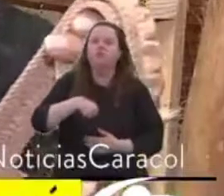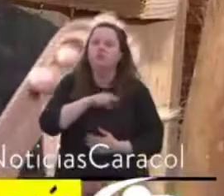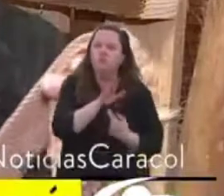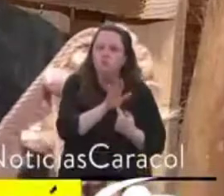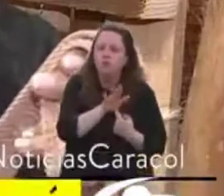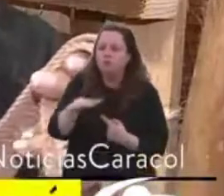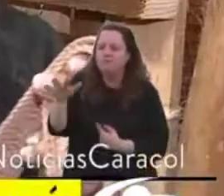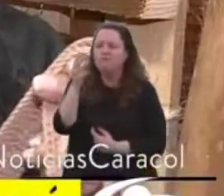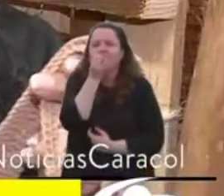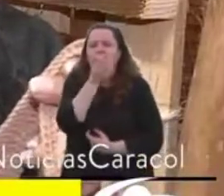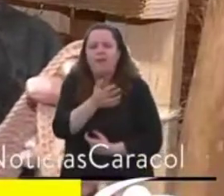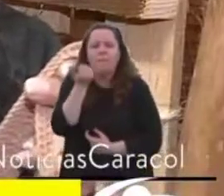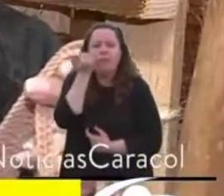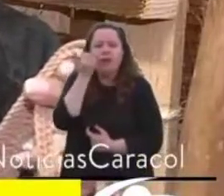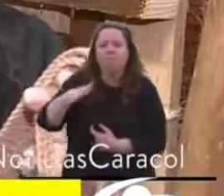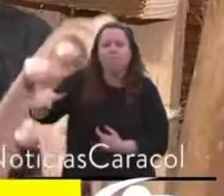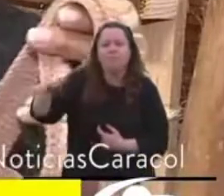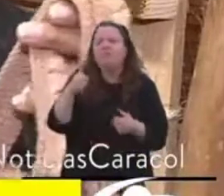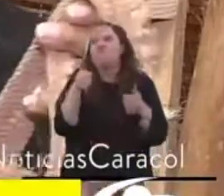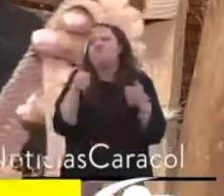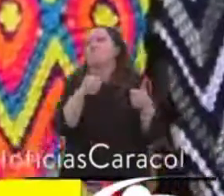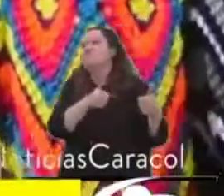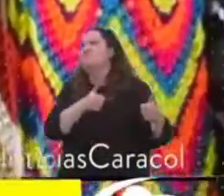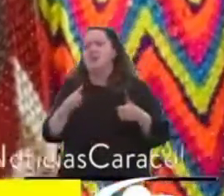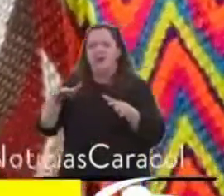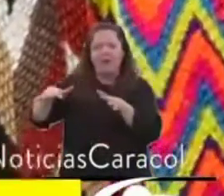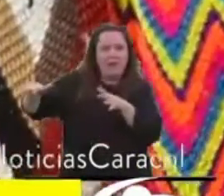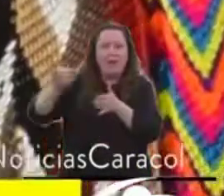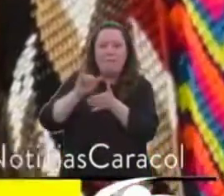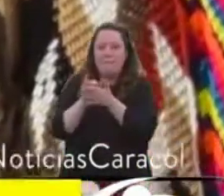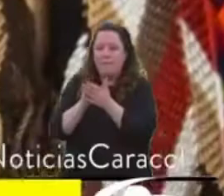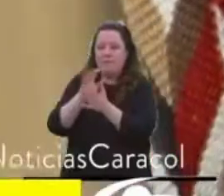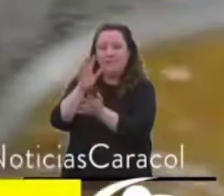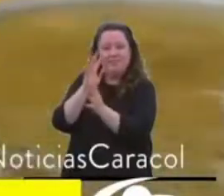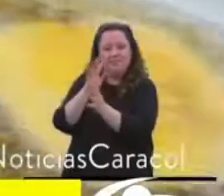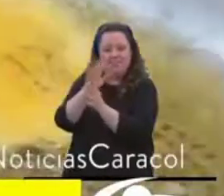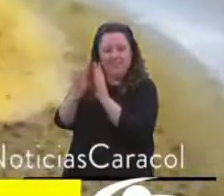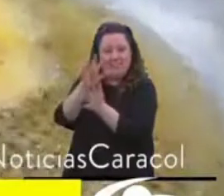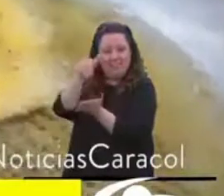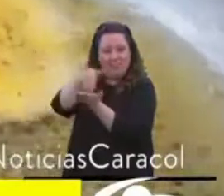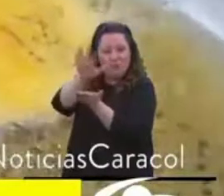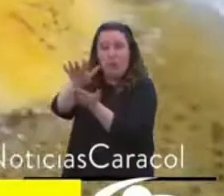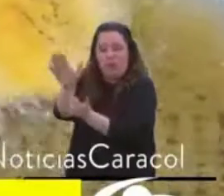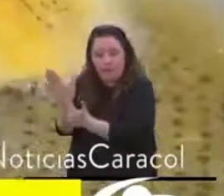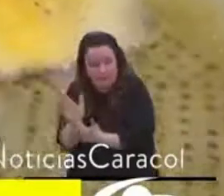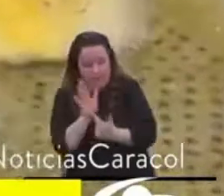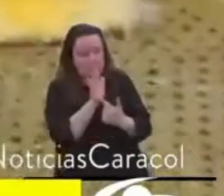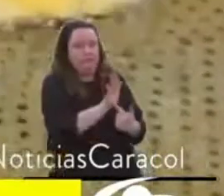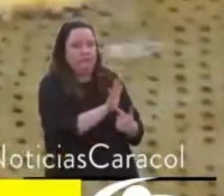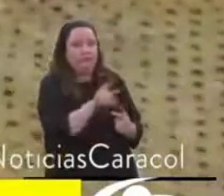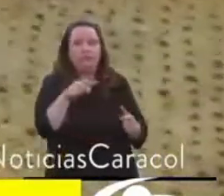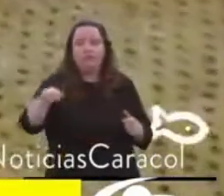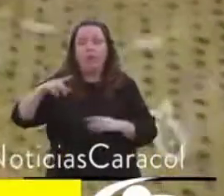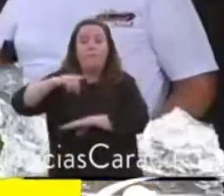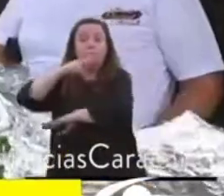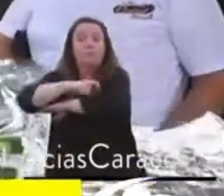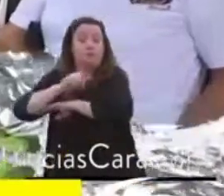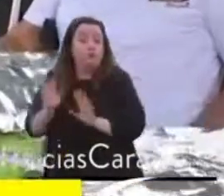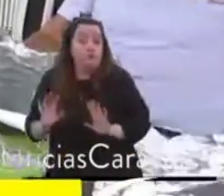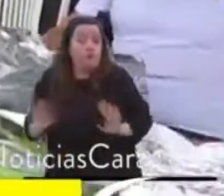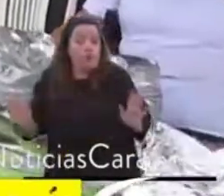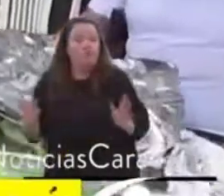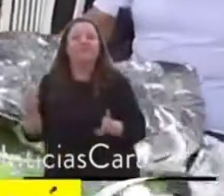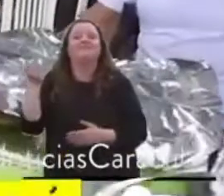la belleza que hay en Barranca Bermeja y en el corregimiento del centro. No hay solamente petróleo, sino